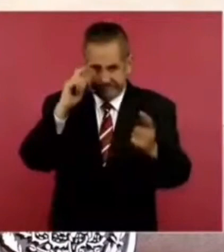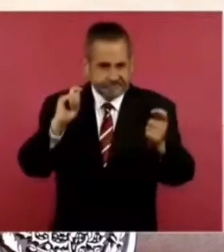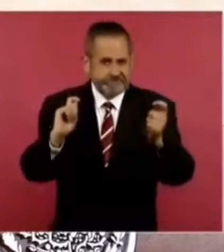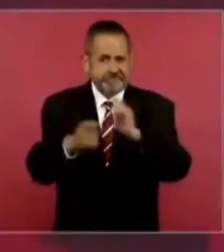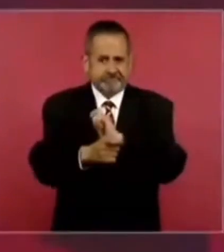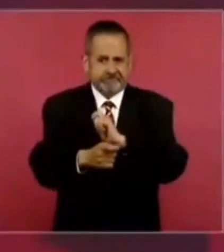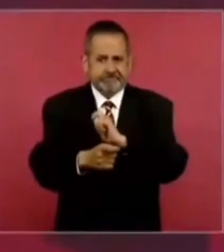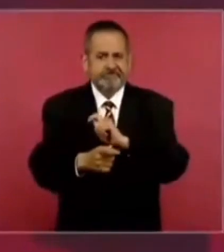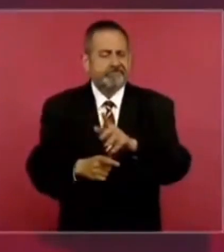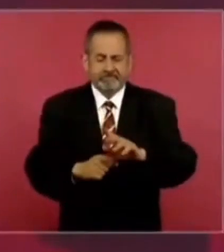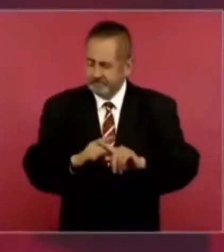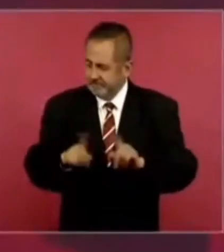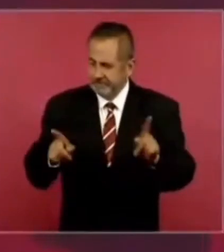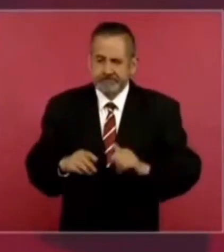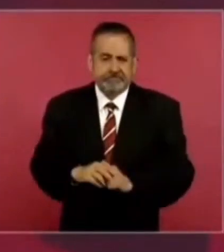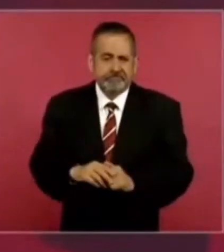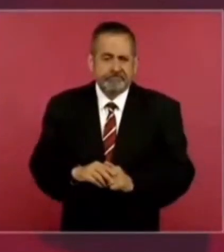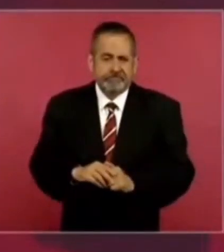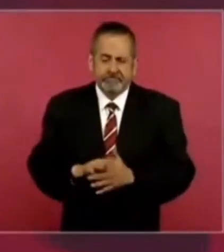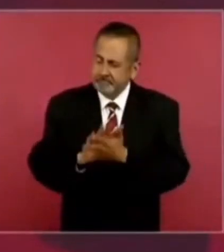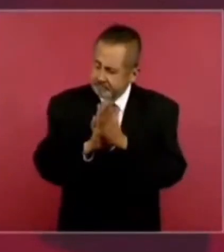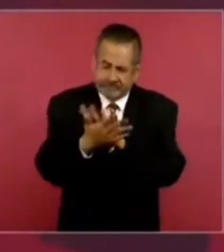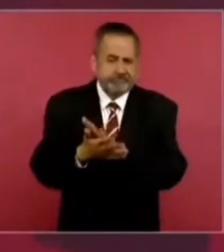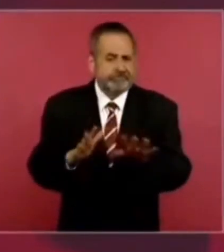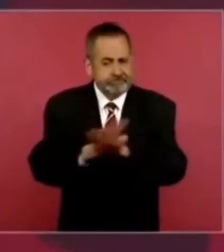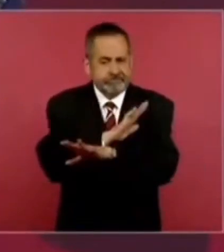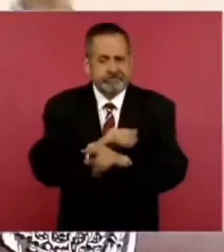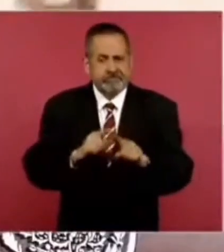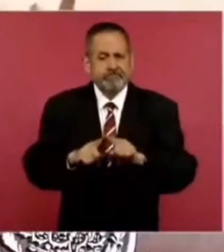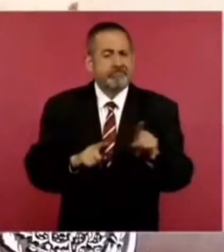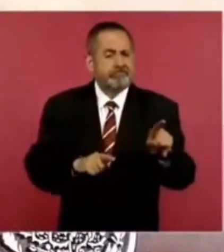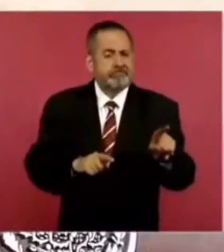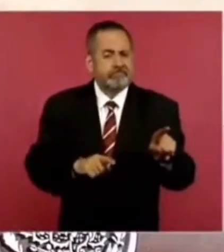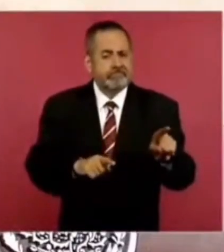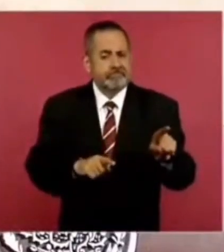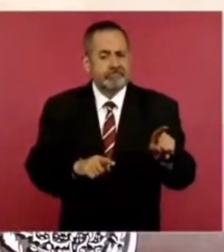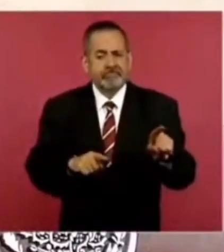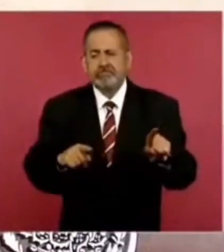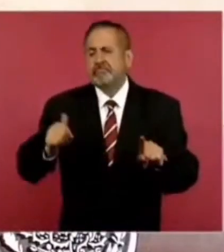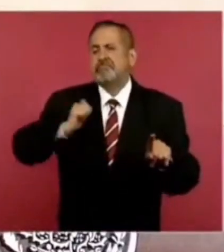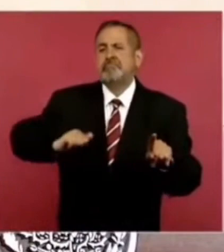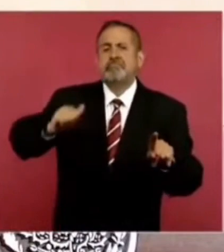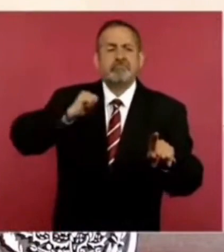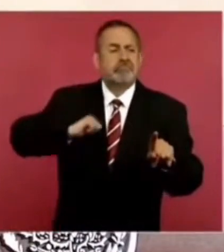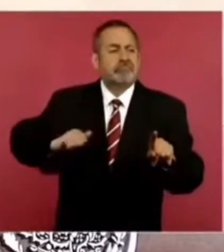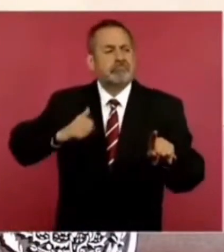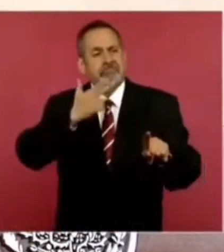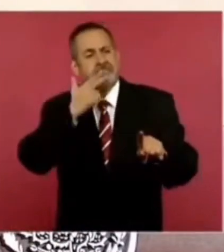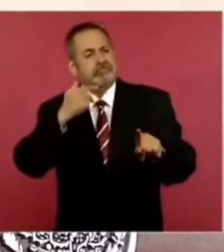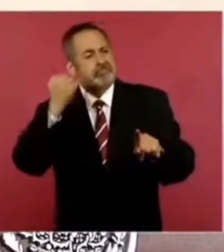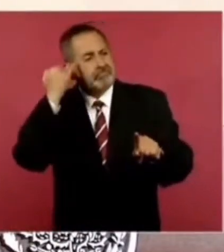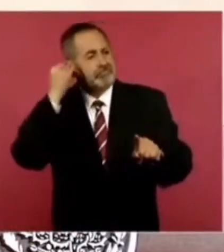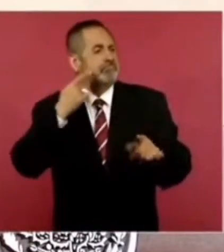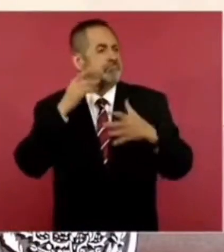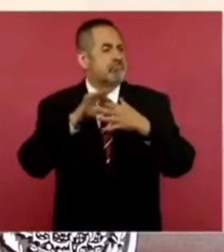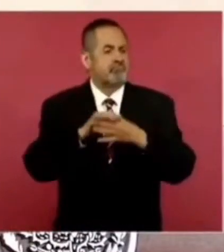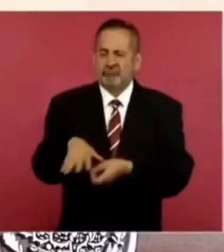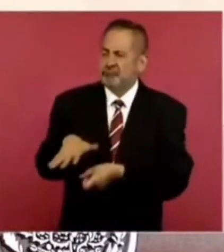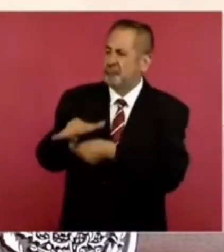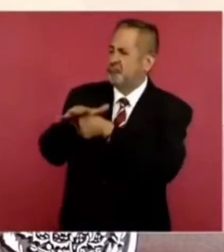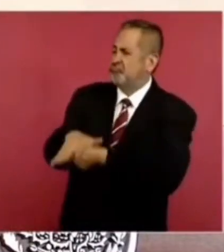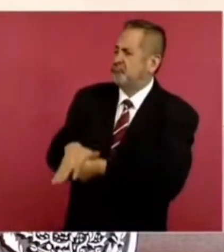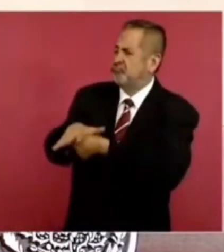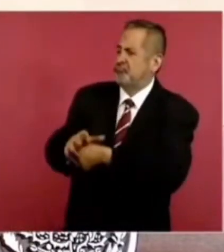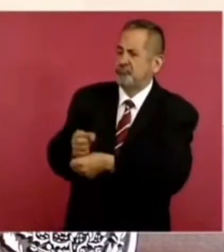de cambiar esas políticas anacrónicas de